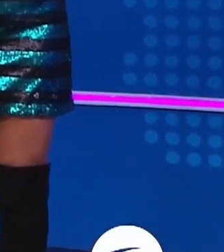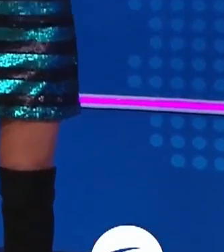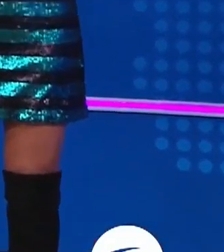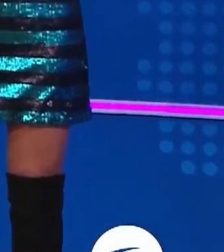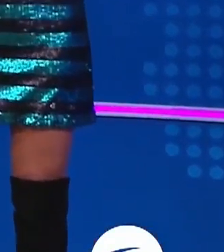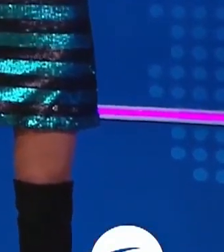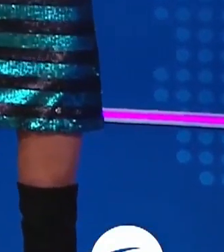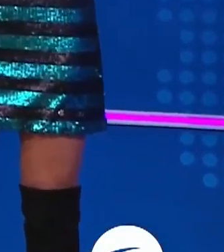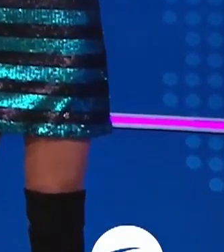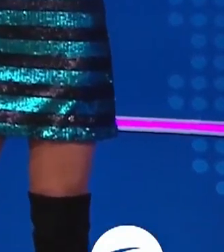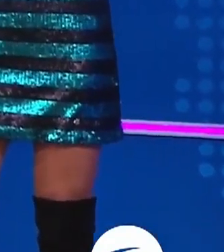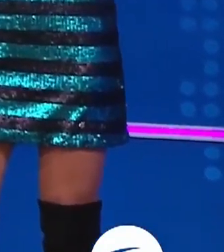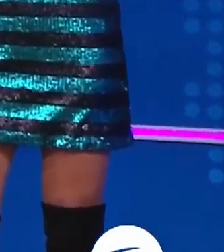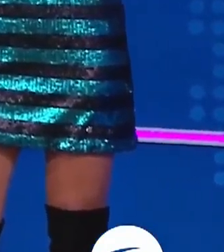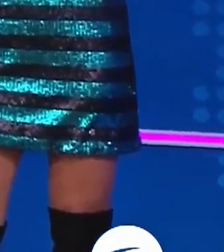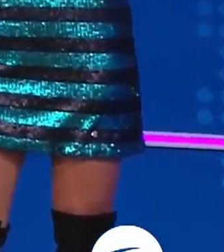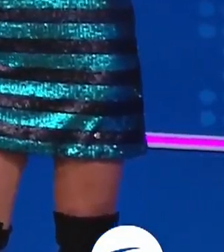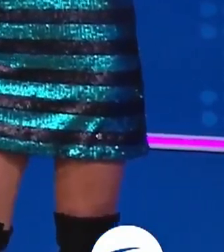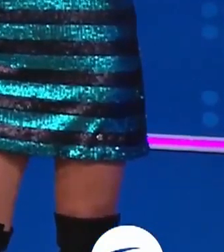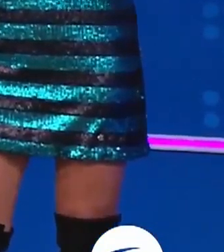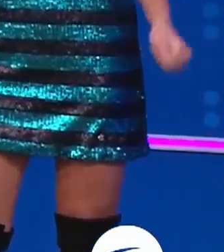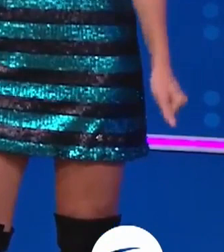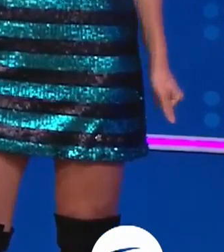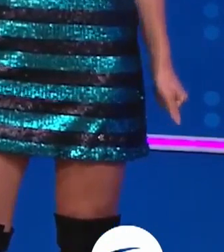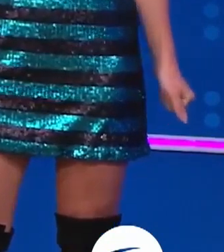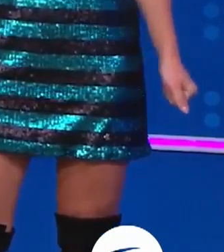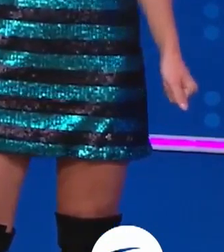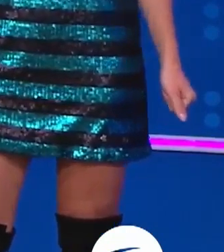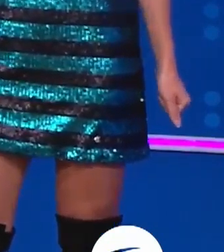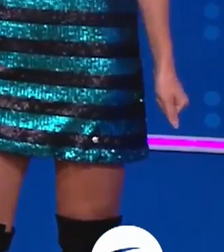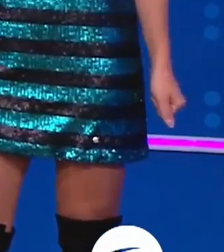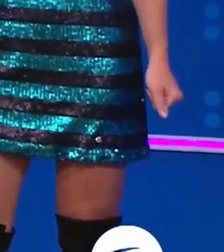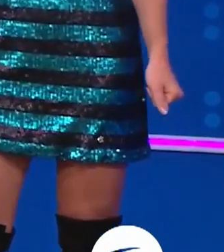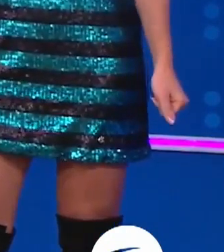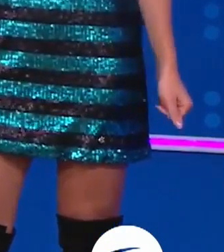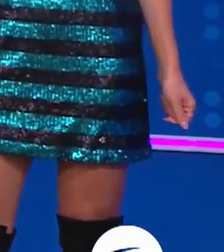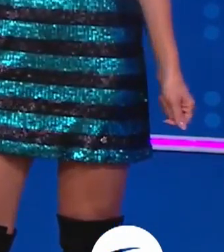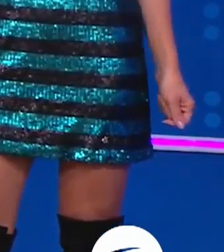de La Paisa, quien vivió una noche llena de emociones. Hablamos con los fans de La Bichota.